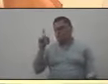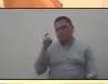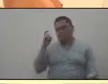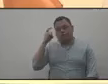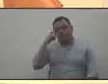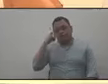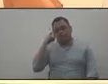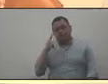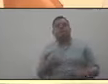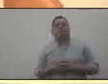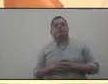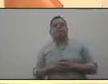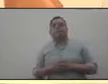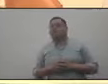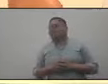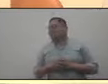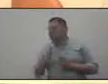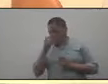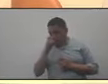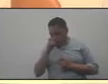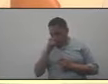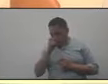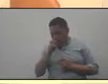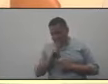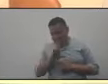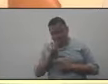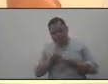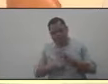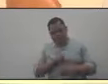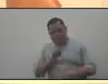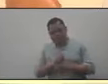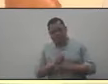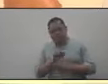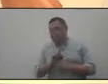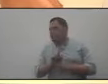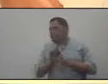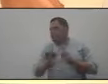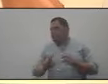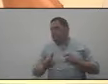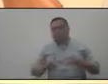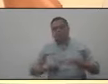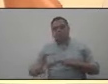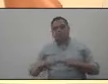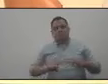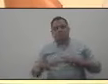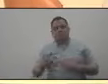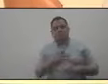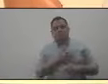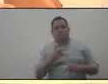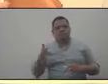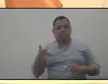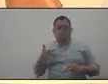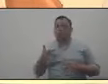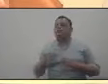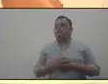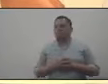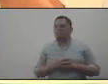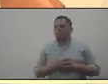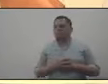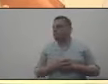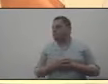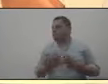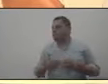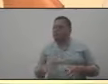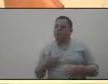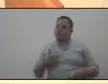es una persona, yo he dicho que en estos 25 años que llevo trabajando en la parte administrativa de la salud, muchas veces mi mayor